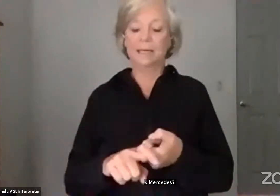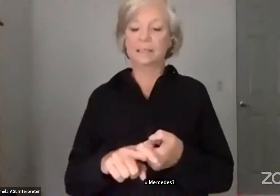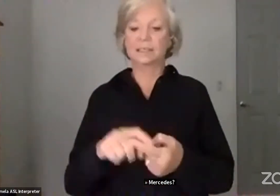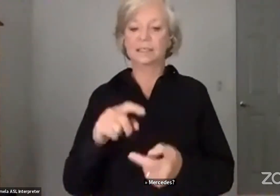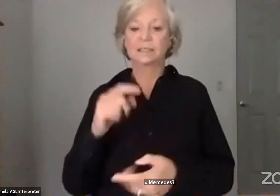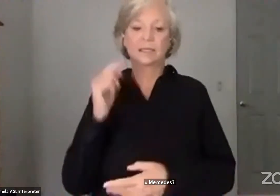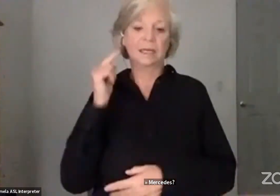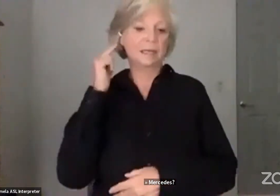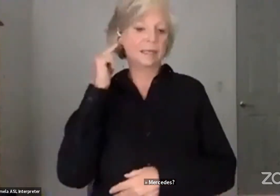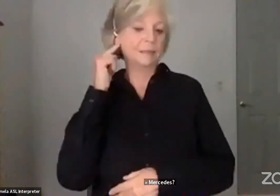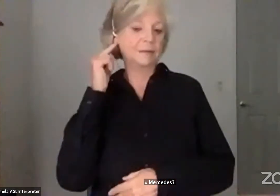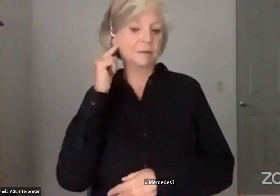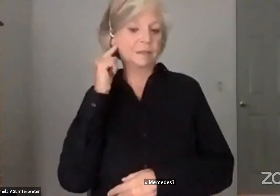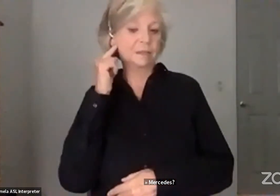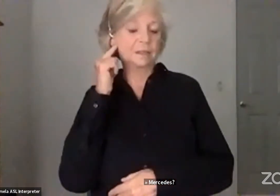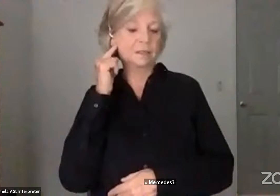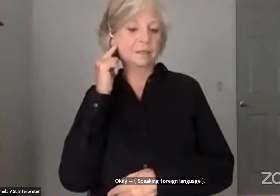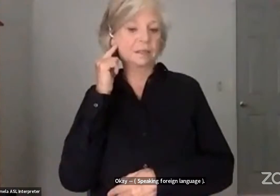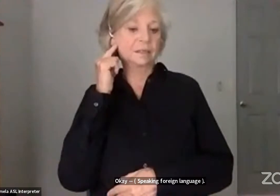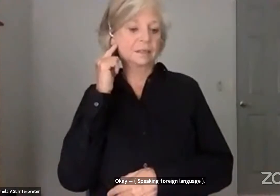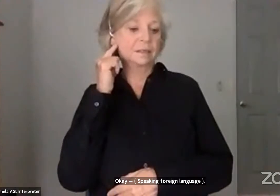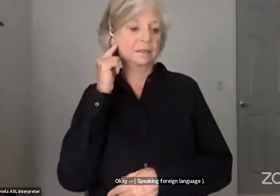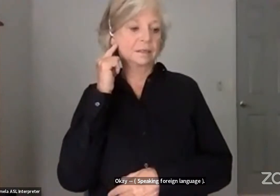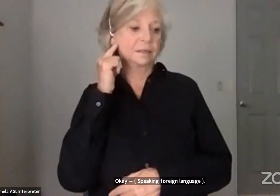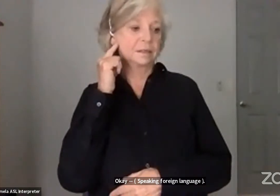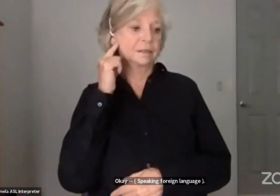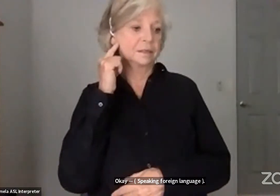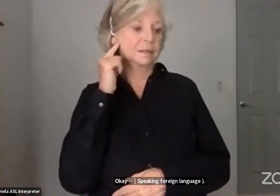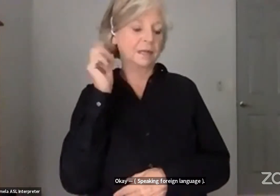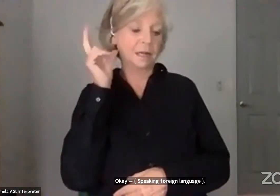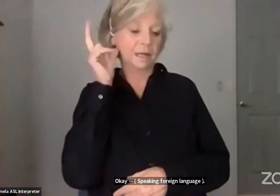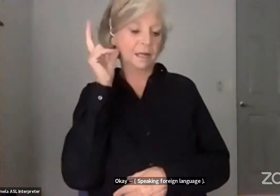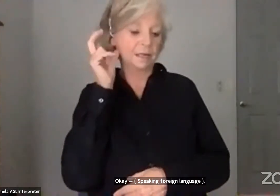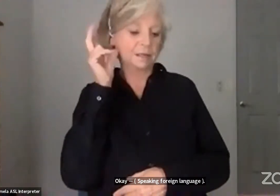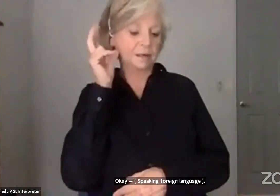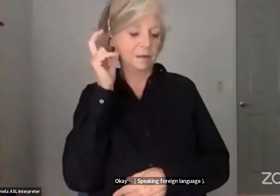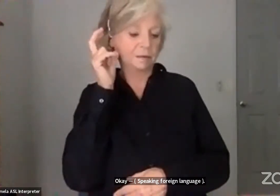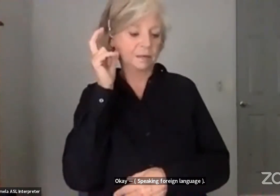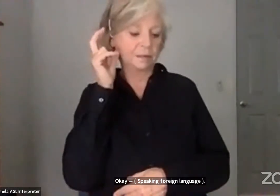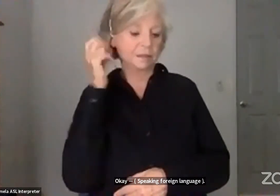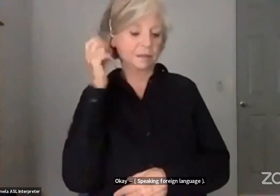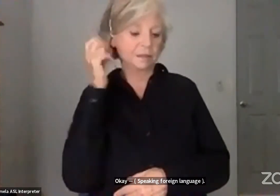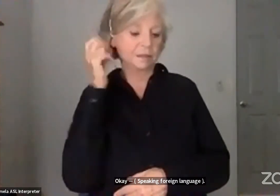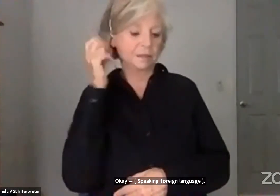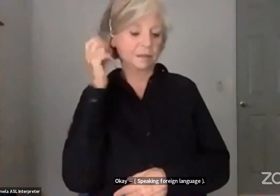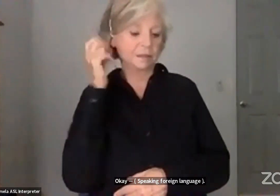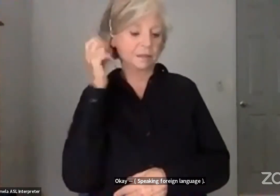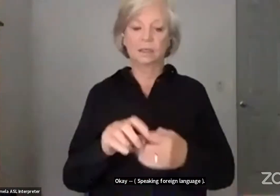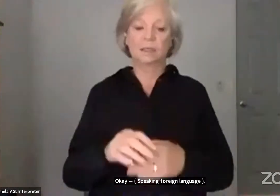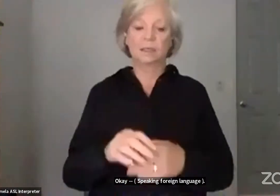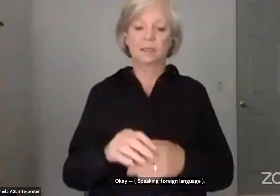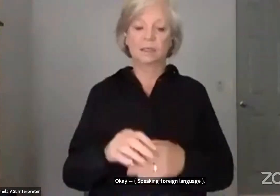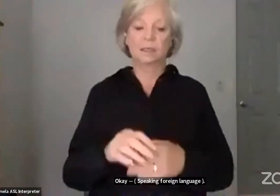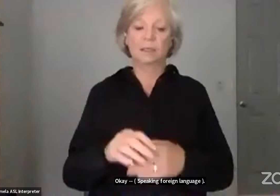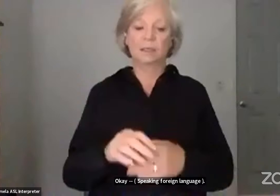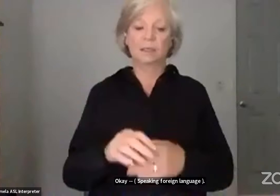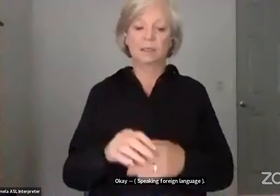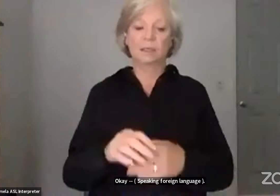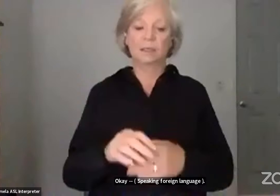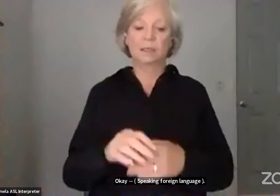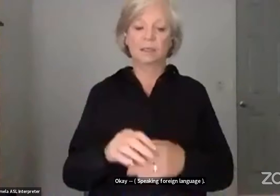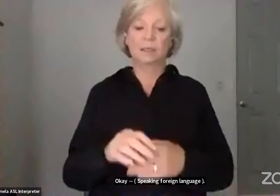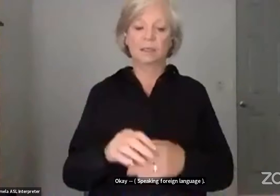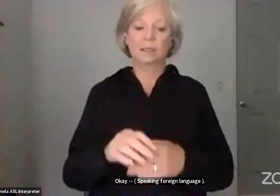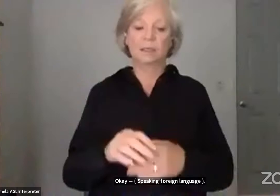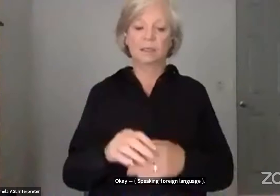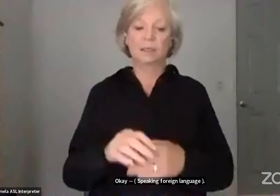información de casa en casa, el hablar con personas de persona a persona, fue una experiencia muy